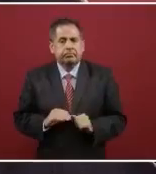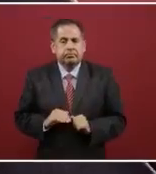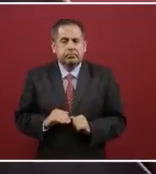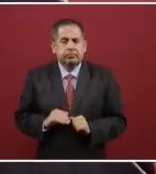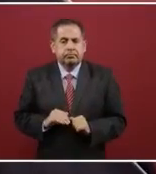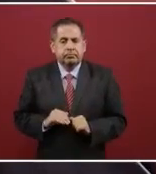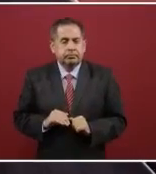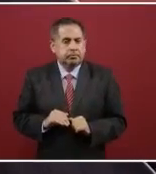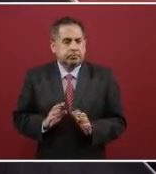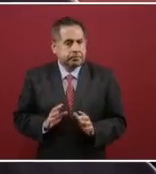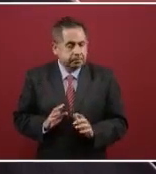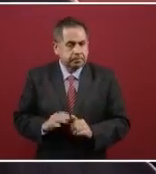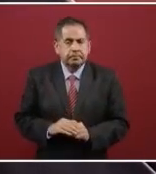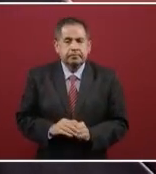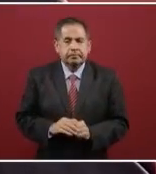se